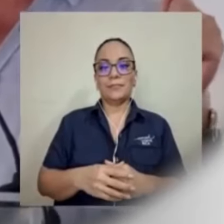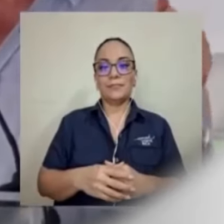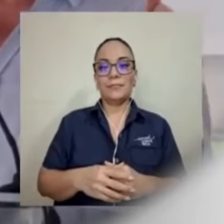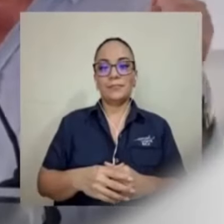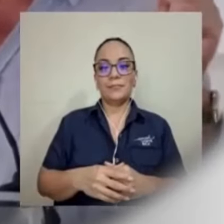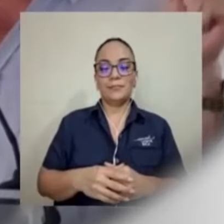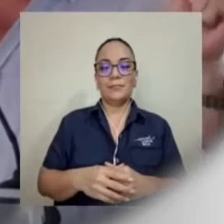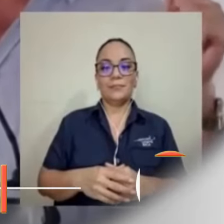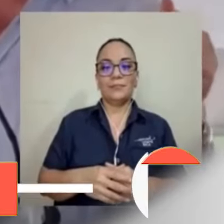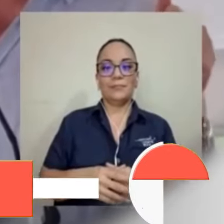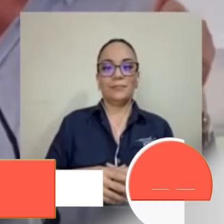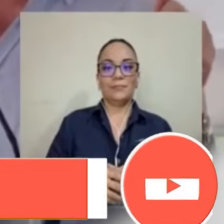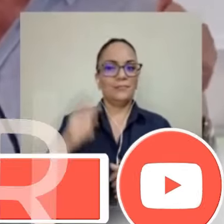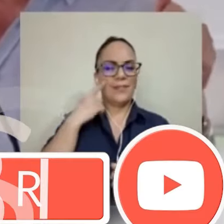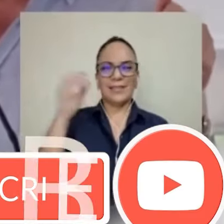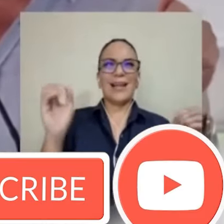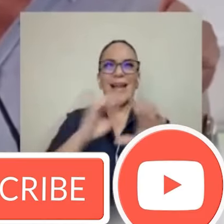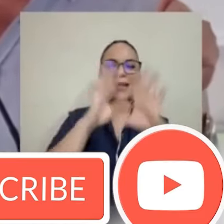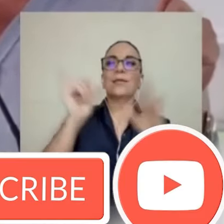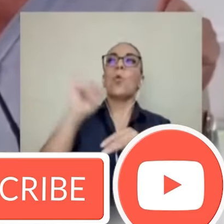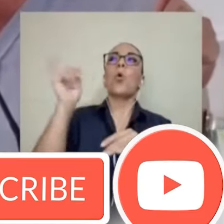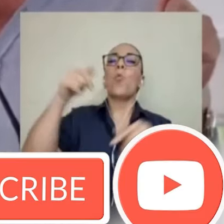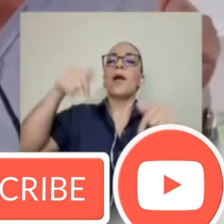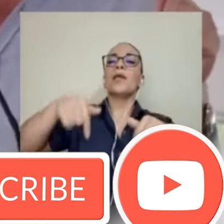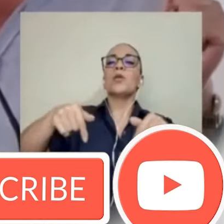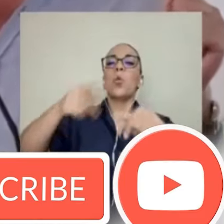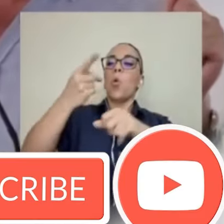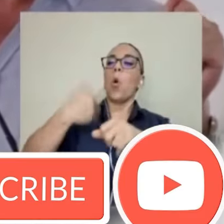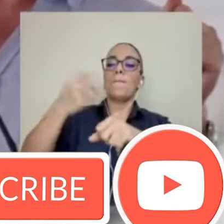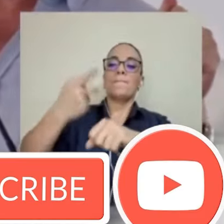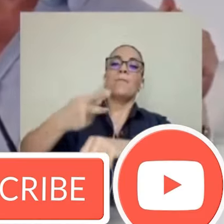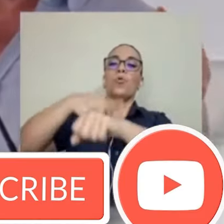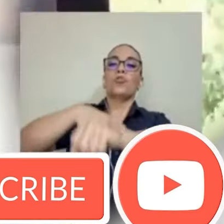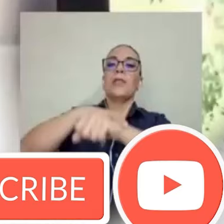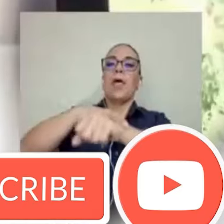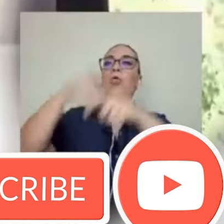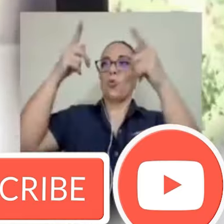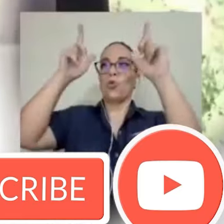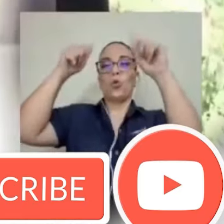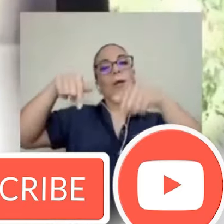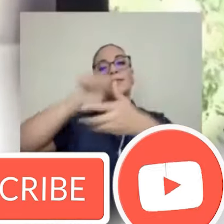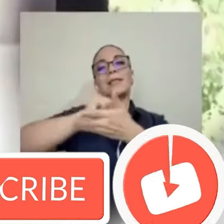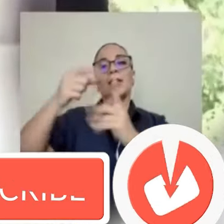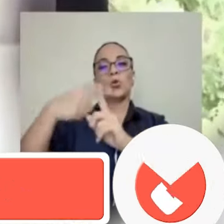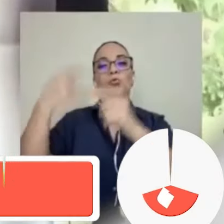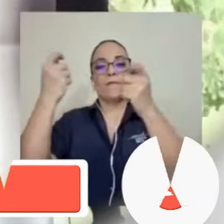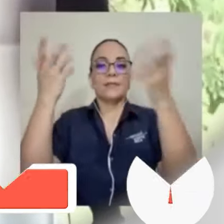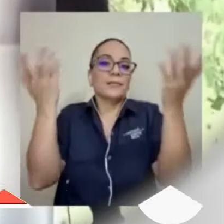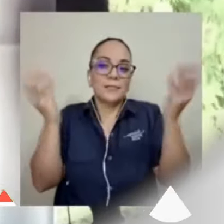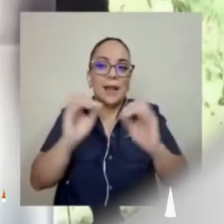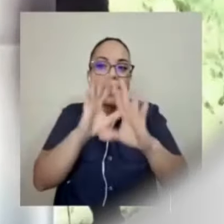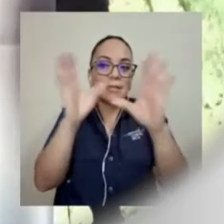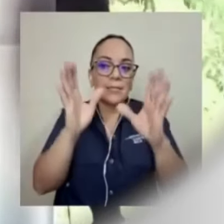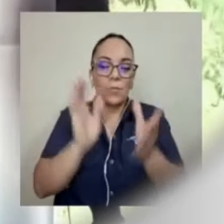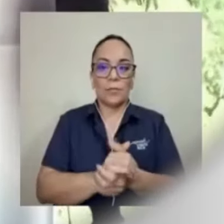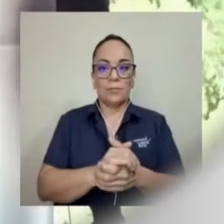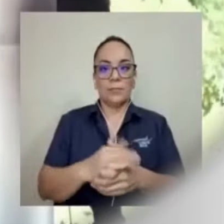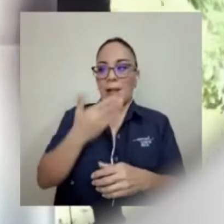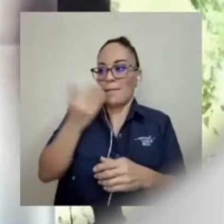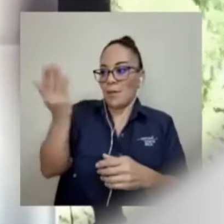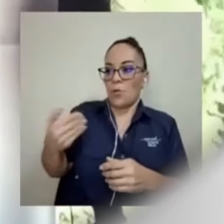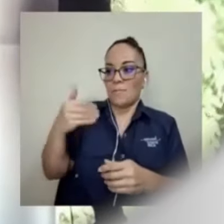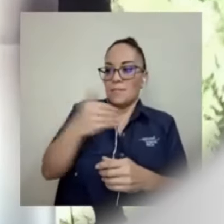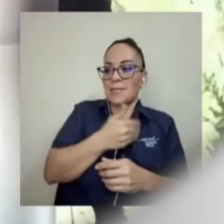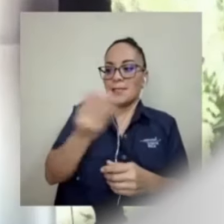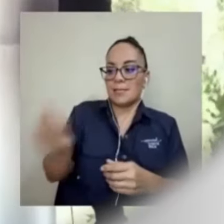Santa Cruz clarísimo clarísimo la mejor ministra